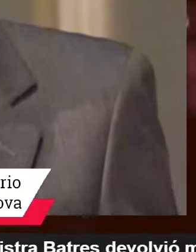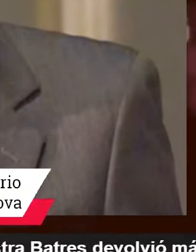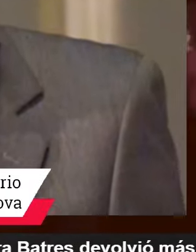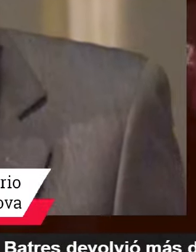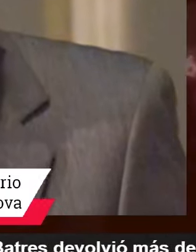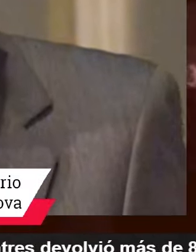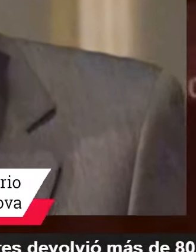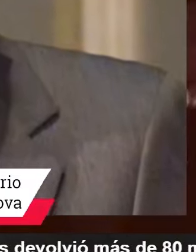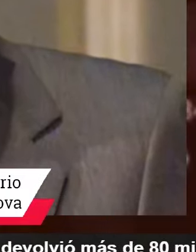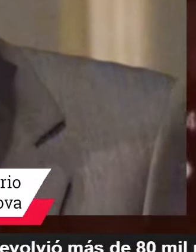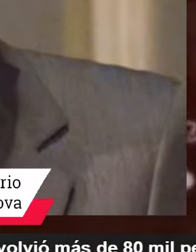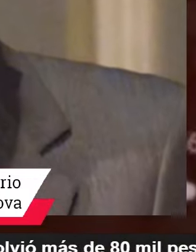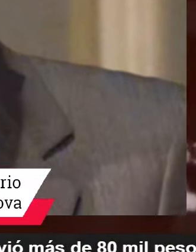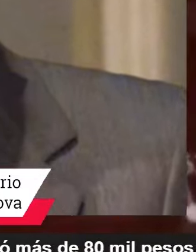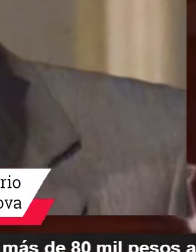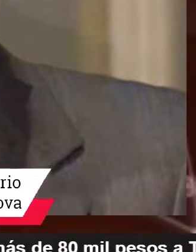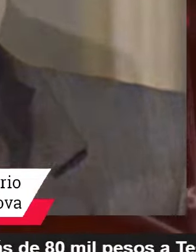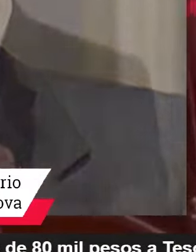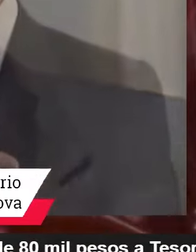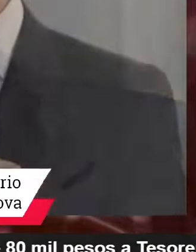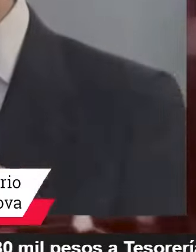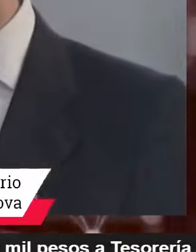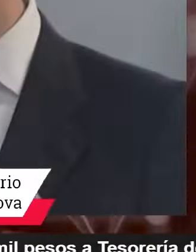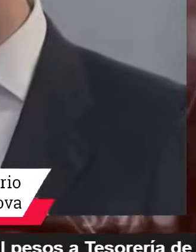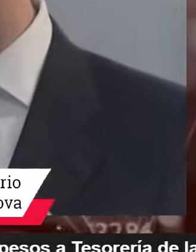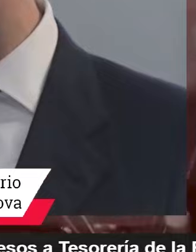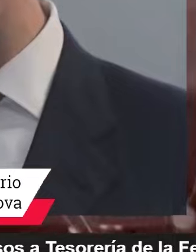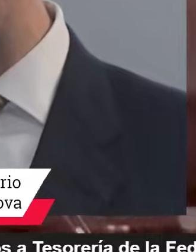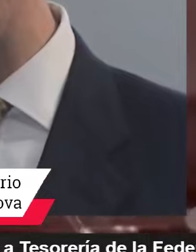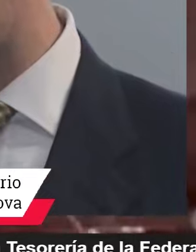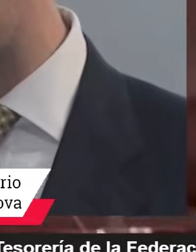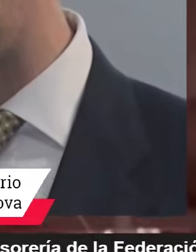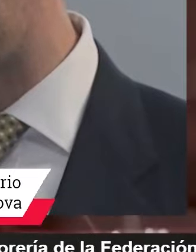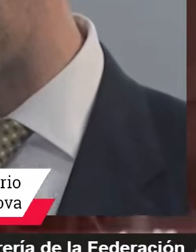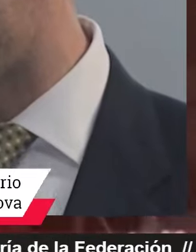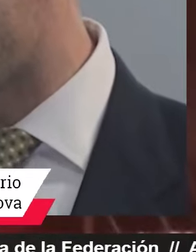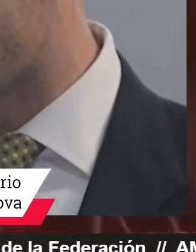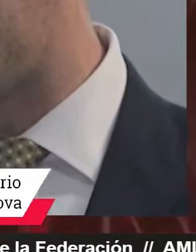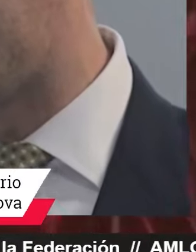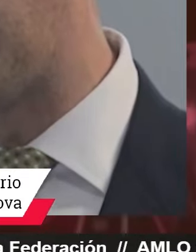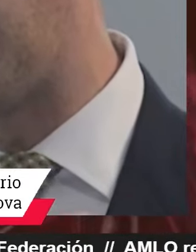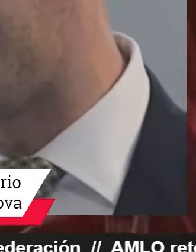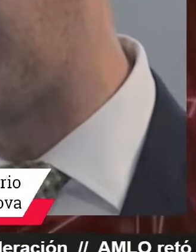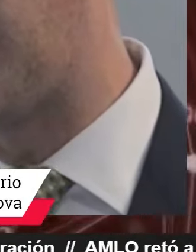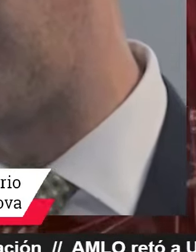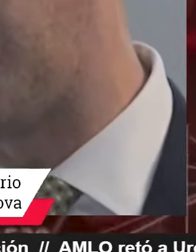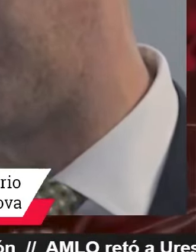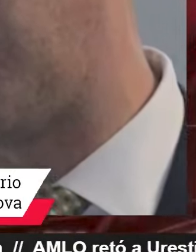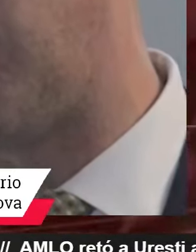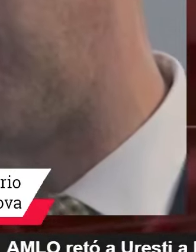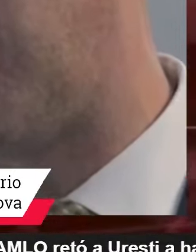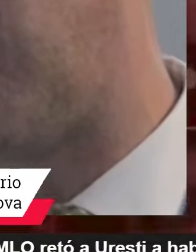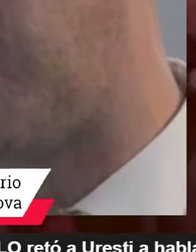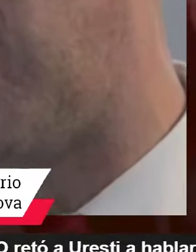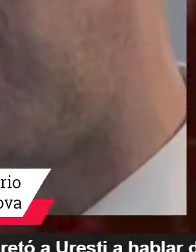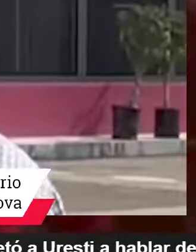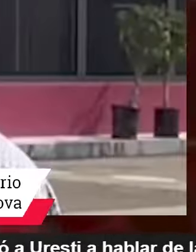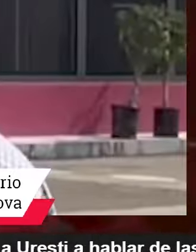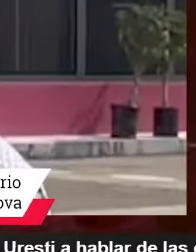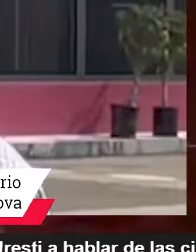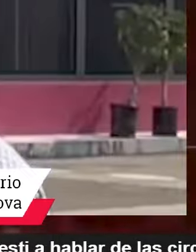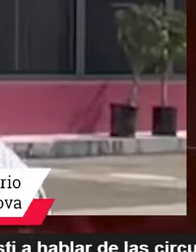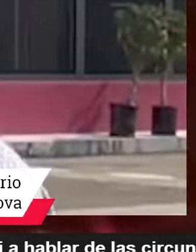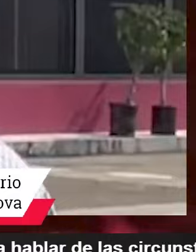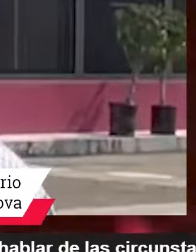eh sus relaciones con el instituto de investigaciones jurídicas nunca habían concluido y le dice eh eh el